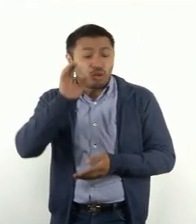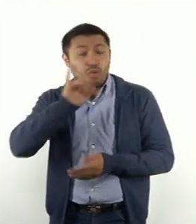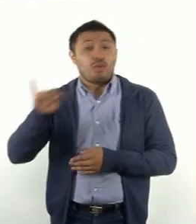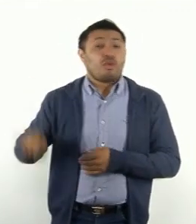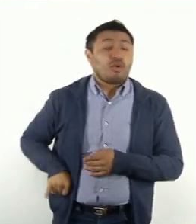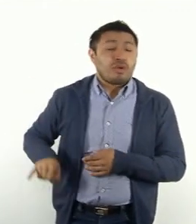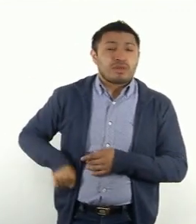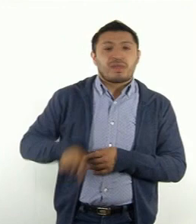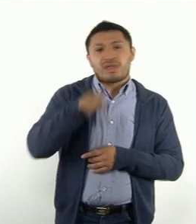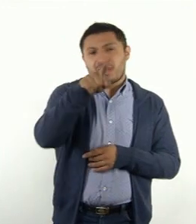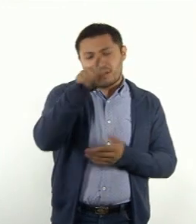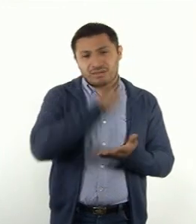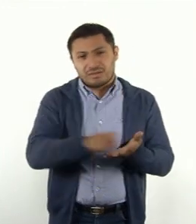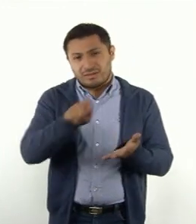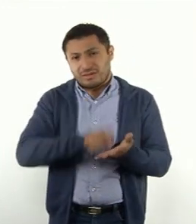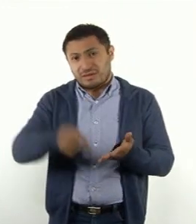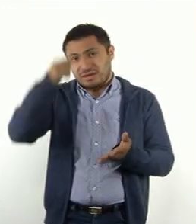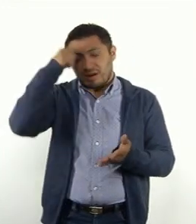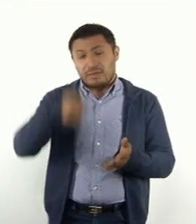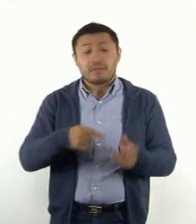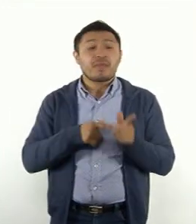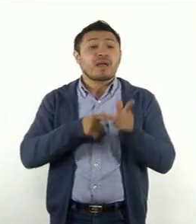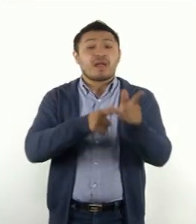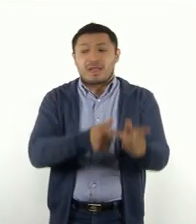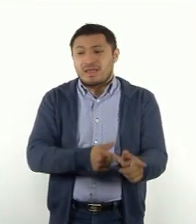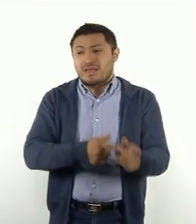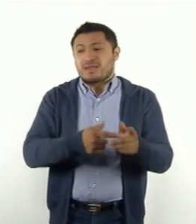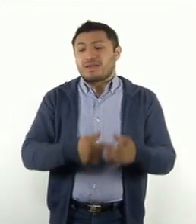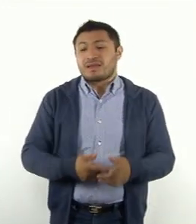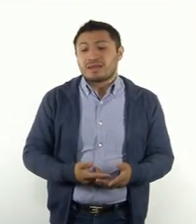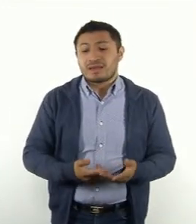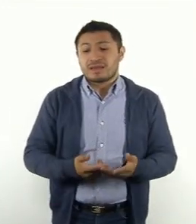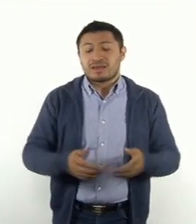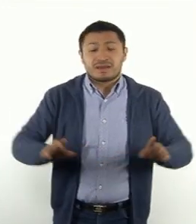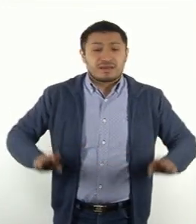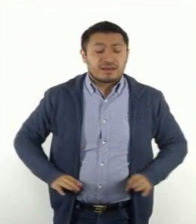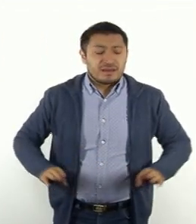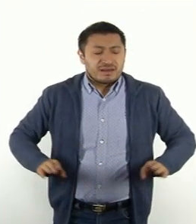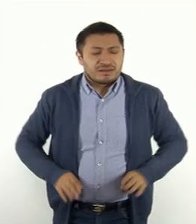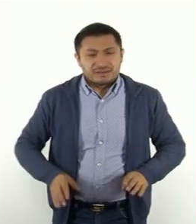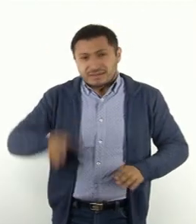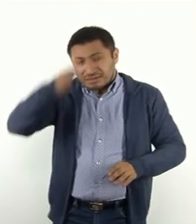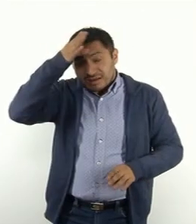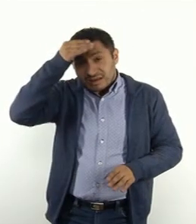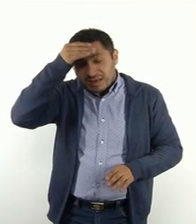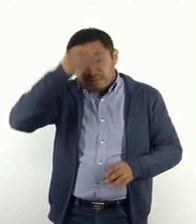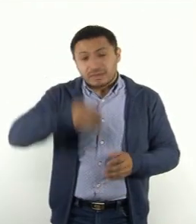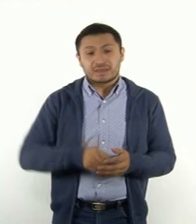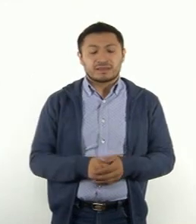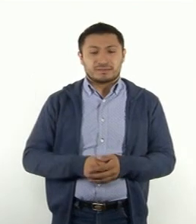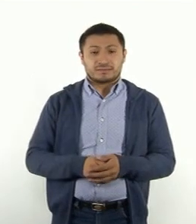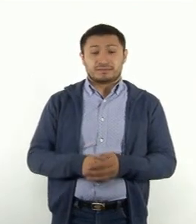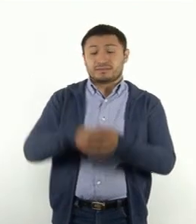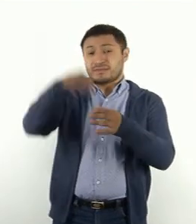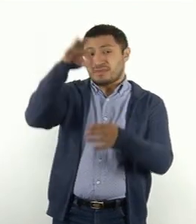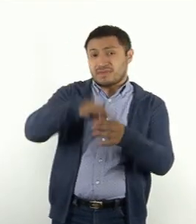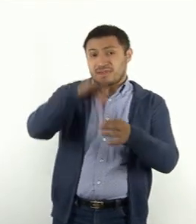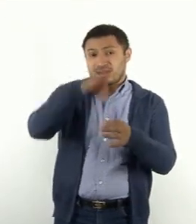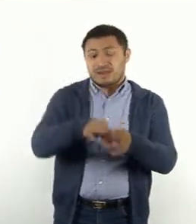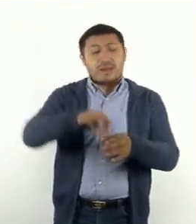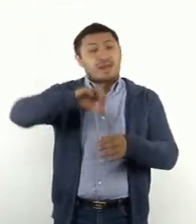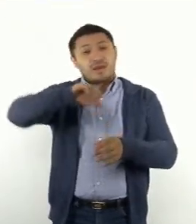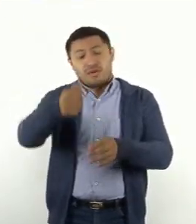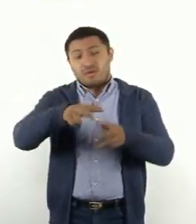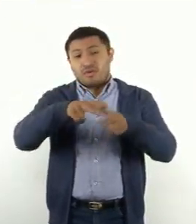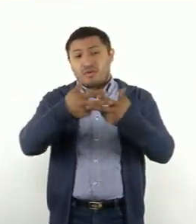les permita continuar caracterizando los principios de la democracia. Las elecciones son otra